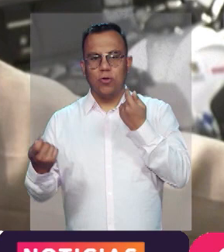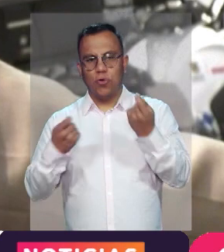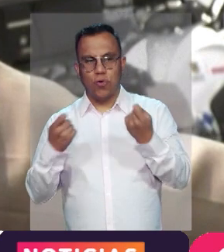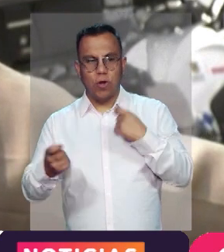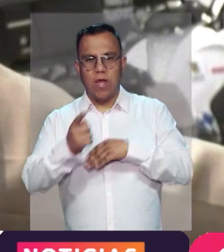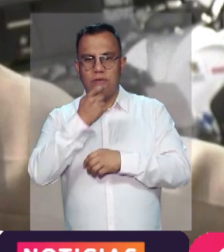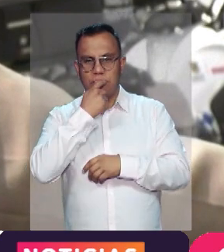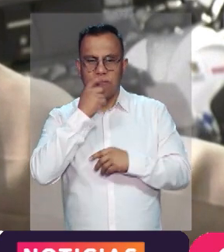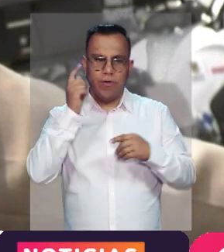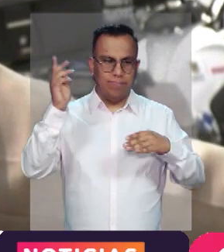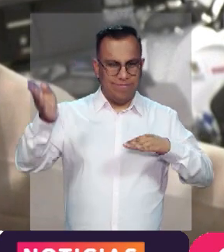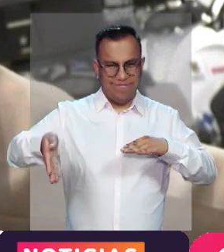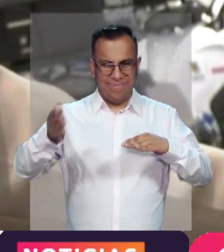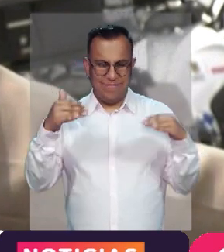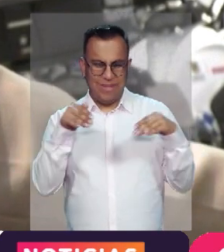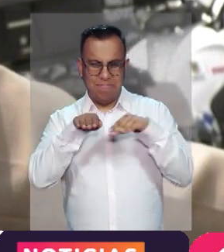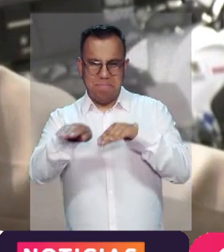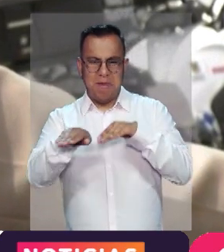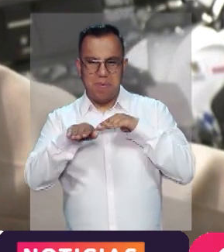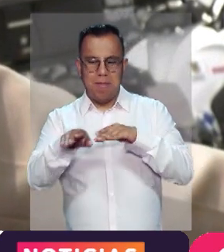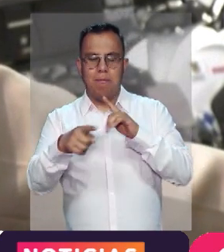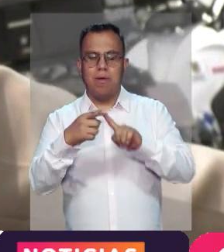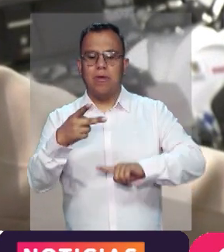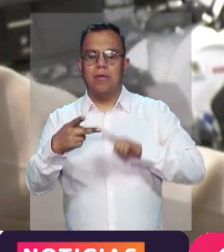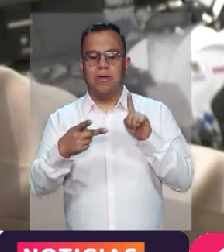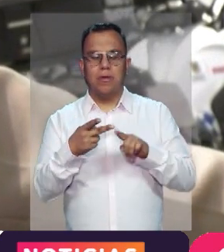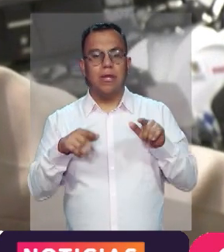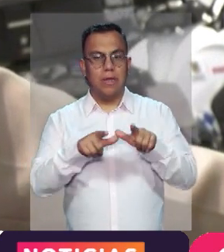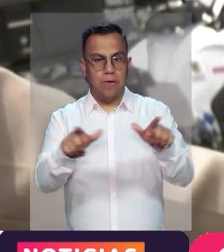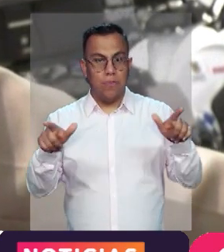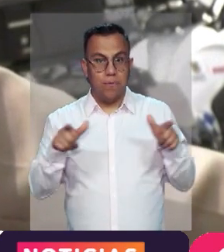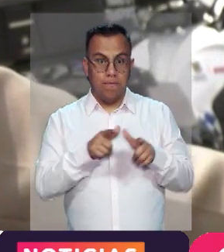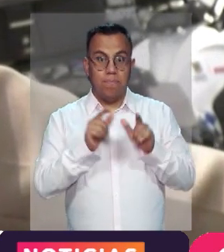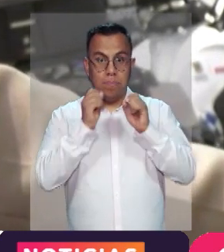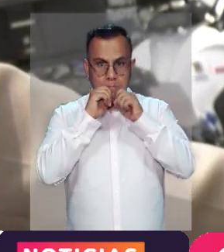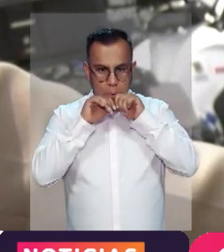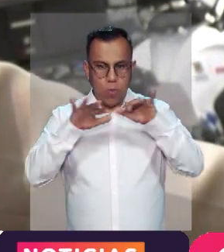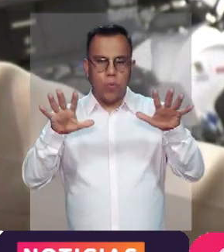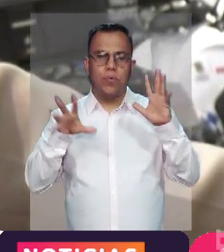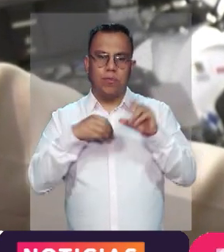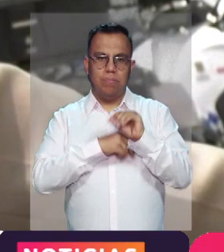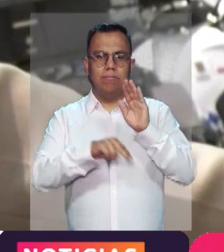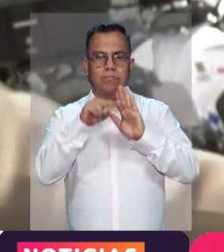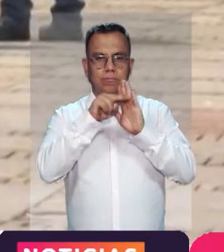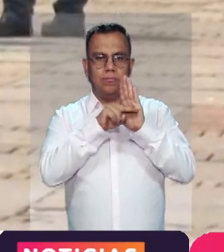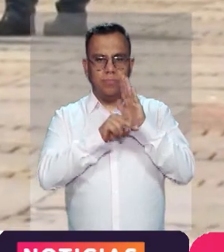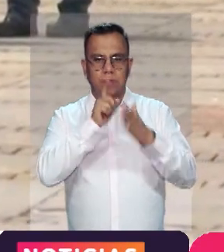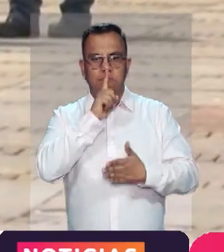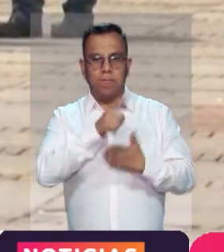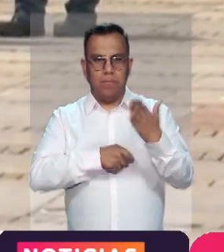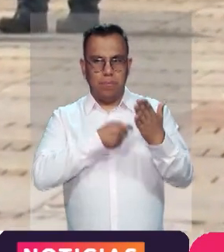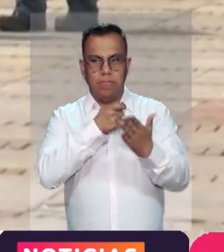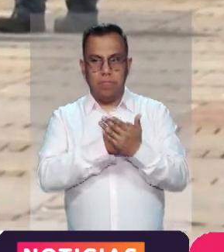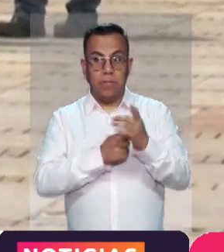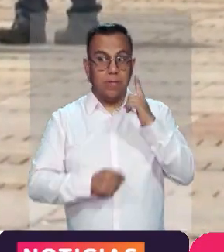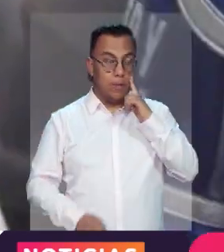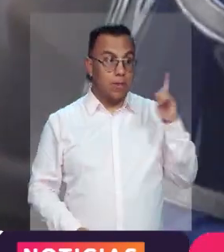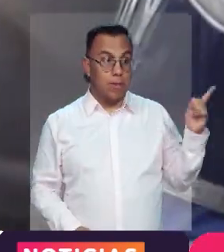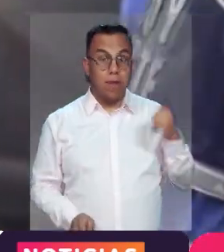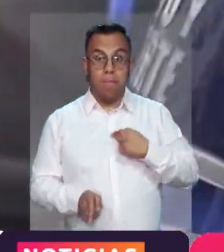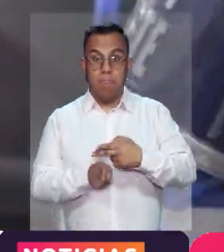tránsito, sector de espacio público e imposición de norma, hacer comparendos. Se espera que en los